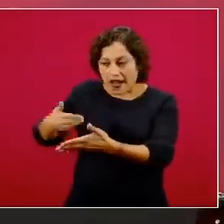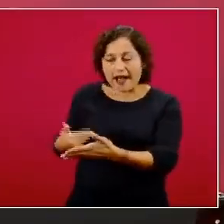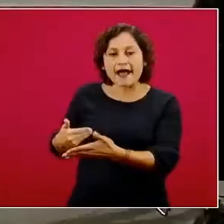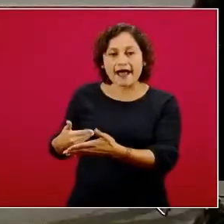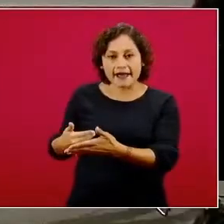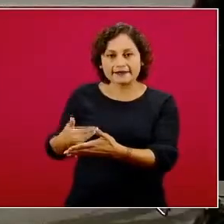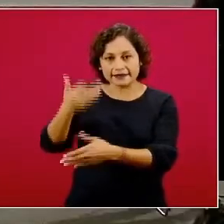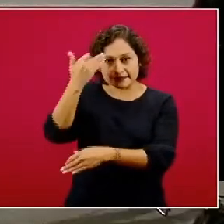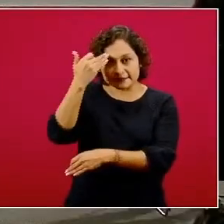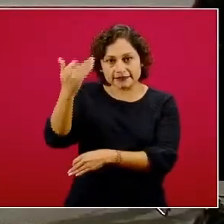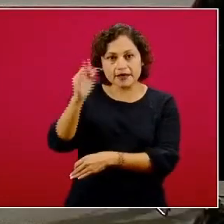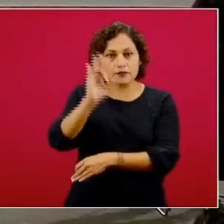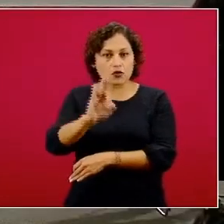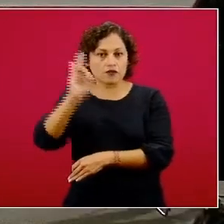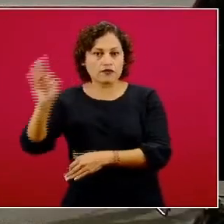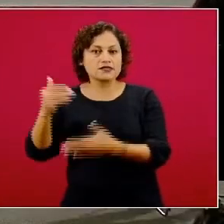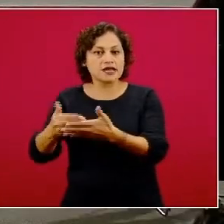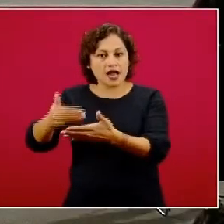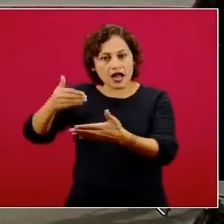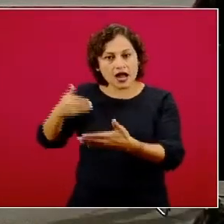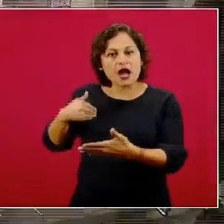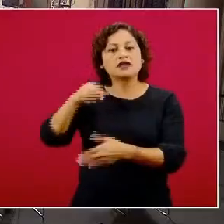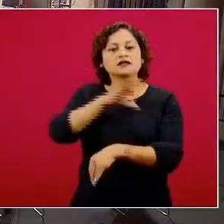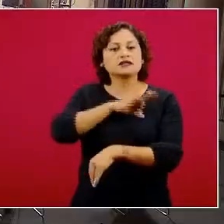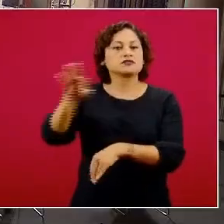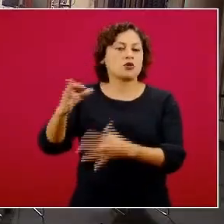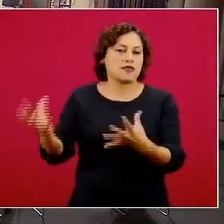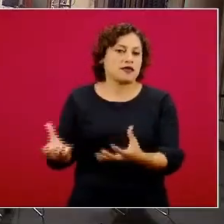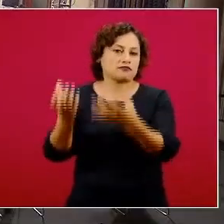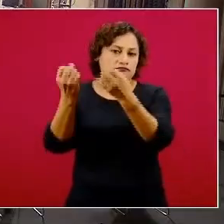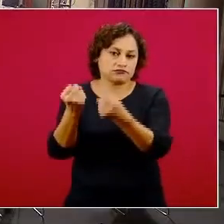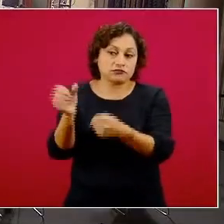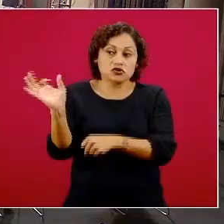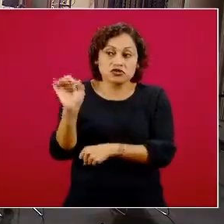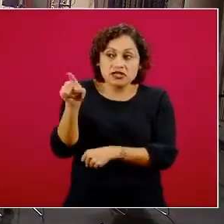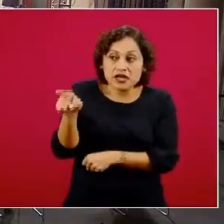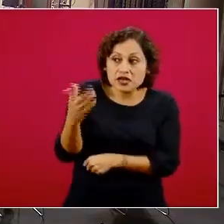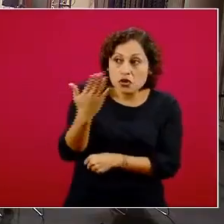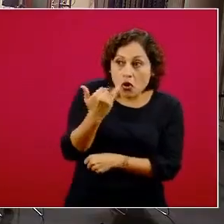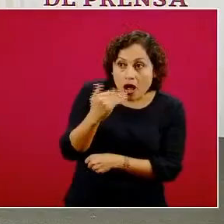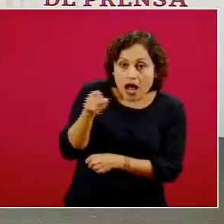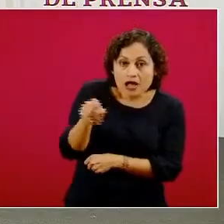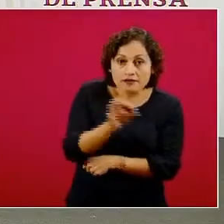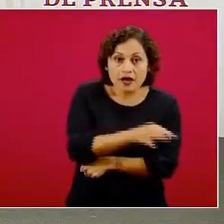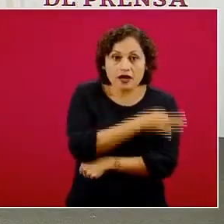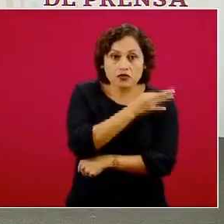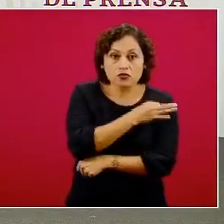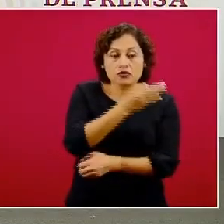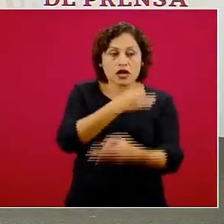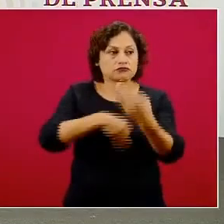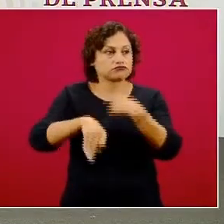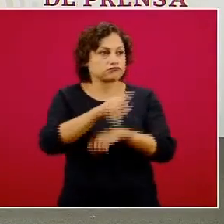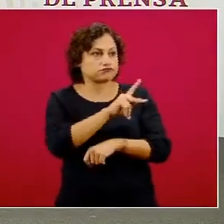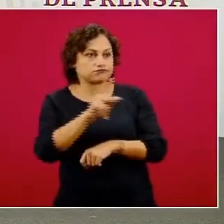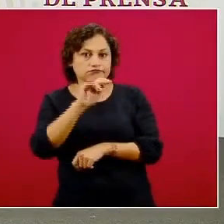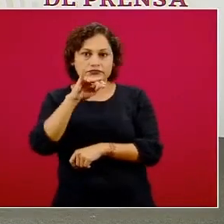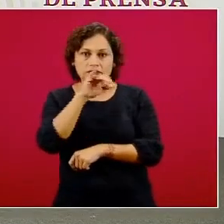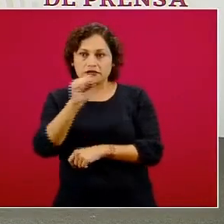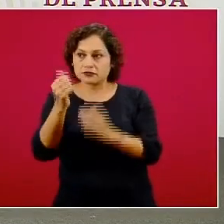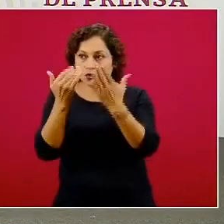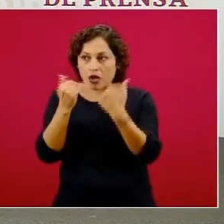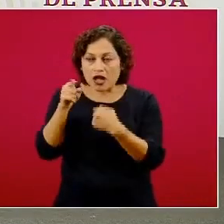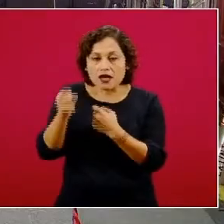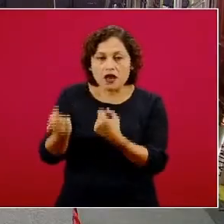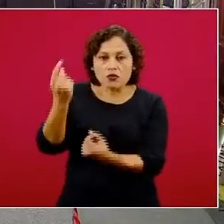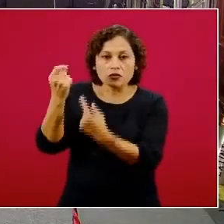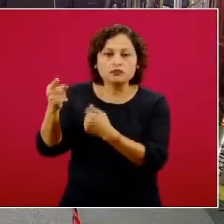recuperar estos días en los que, si es que no se hayan tenido en disponibilidad en todas las unidades del IMSS.